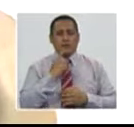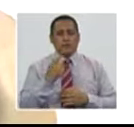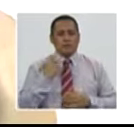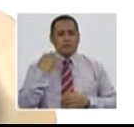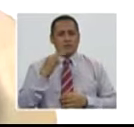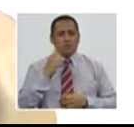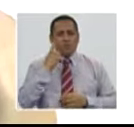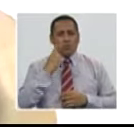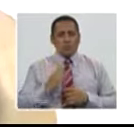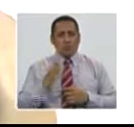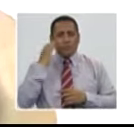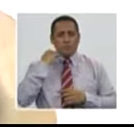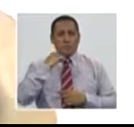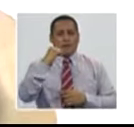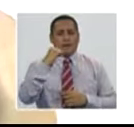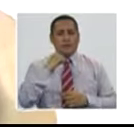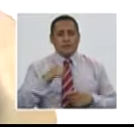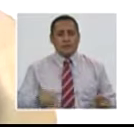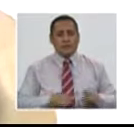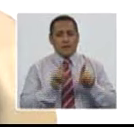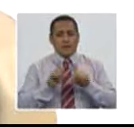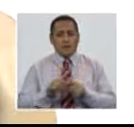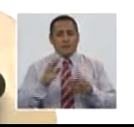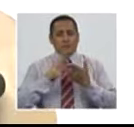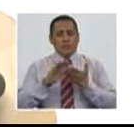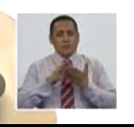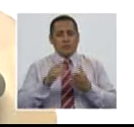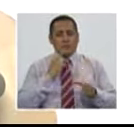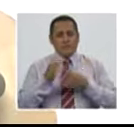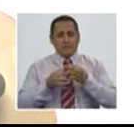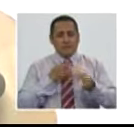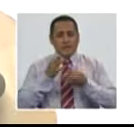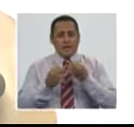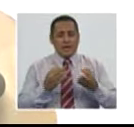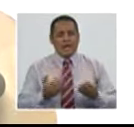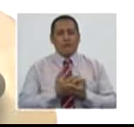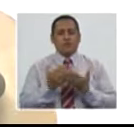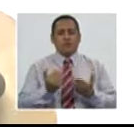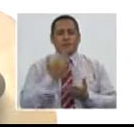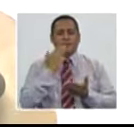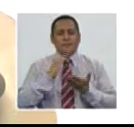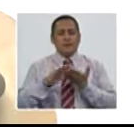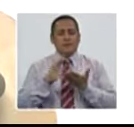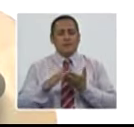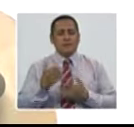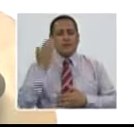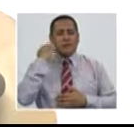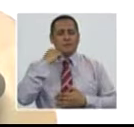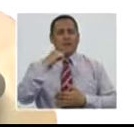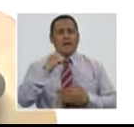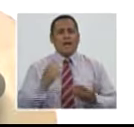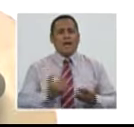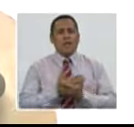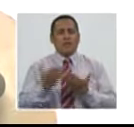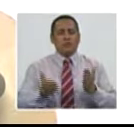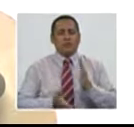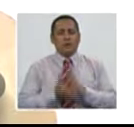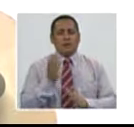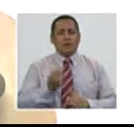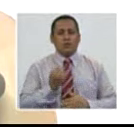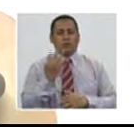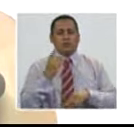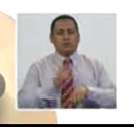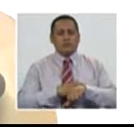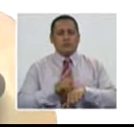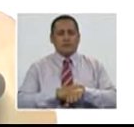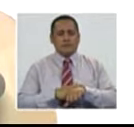es por cada viaje no y en la autorización se señala quién autoriza el viaje Hacia dónde va a ir y